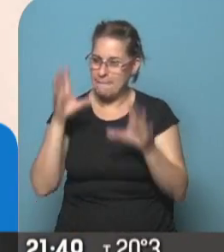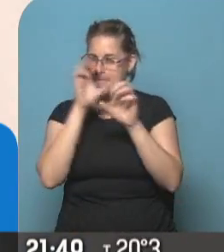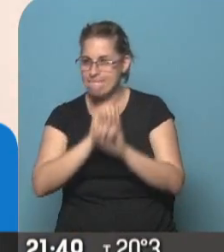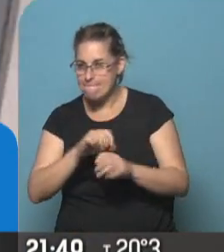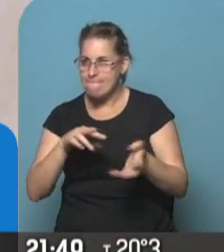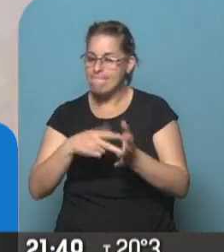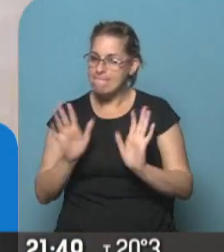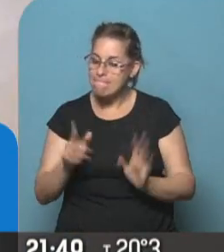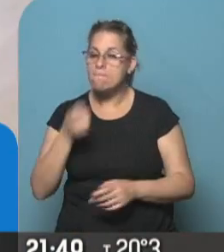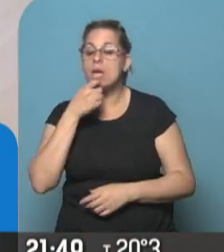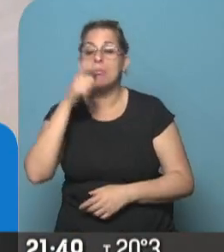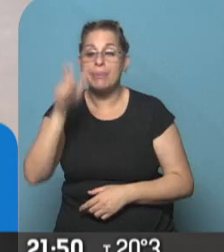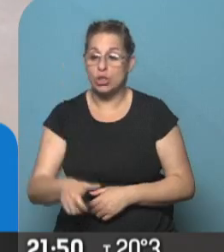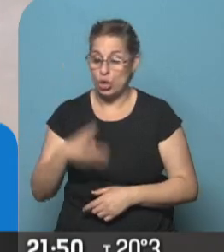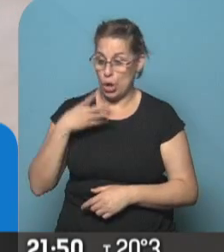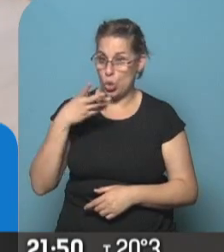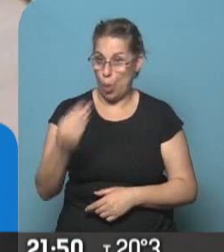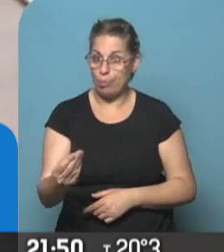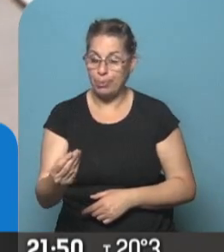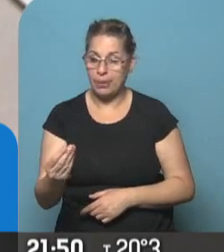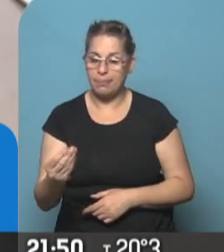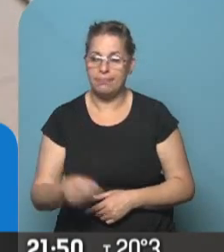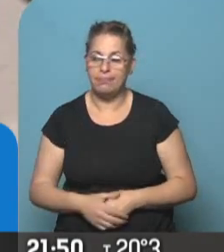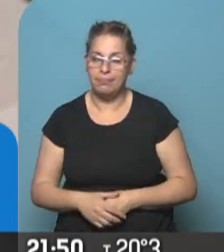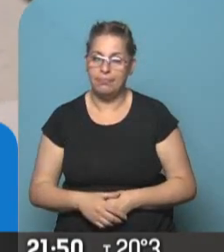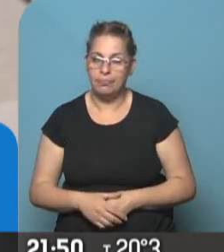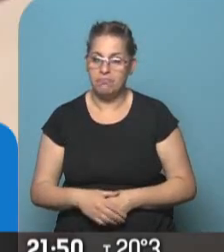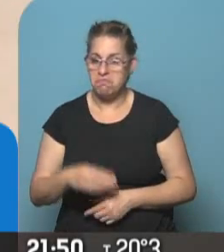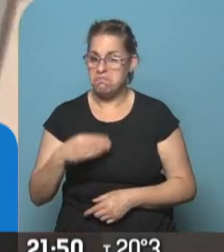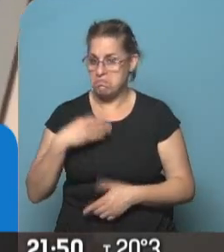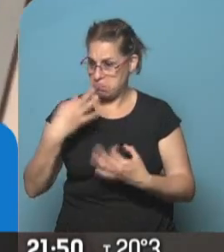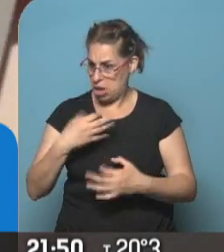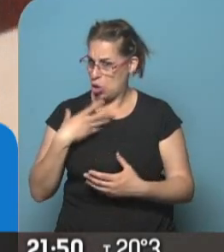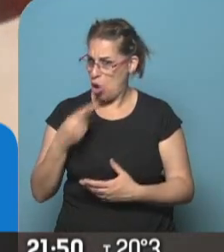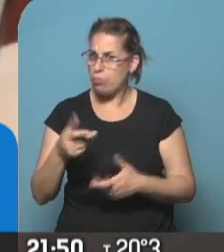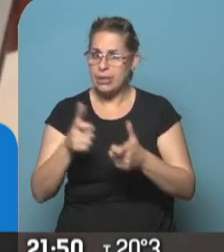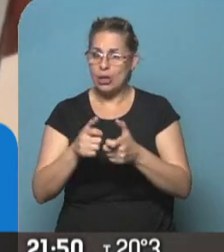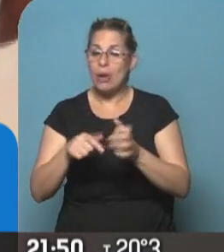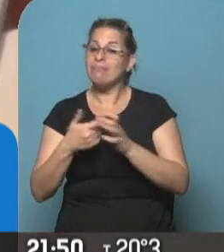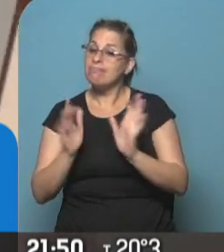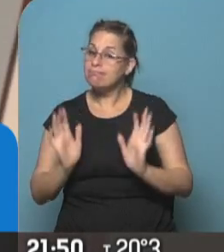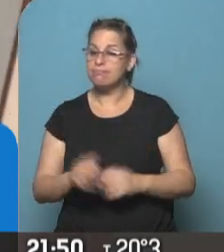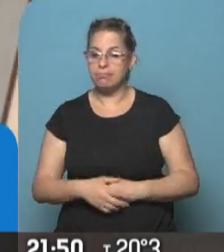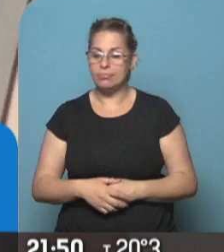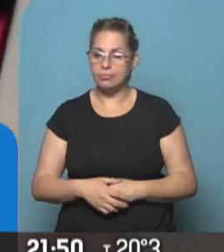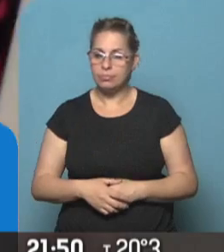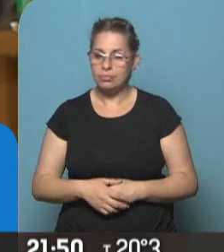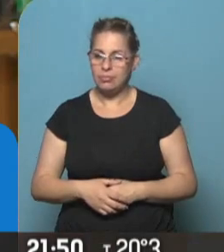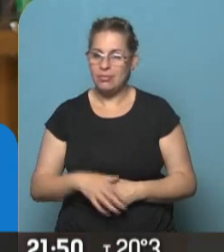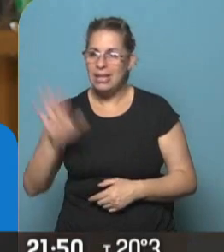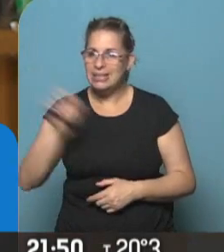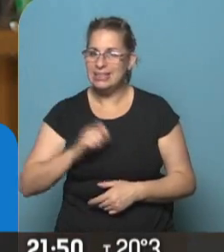conflictivas desde gente que compra tal vez de buena fe un equipo que resulta que es de